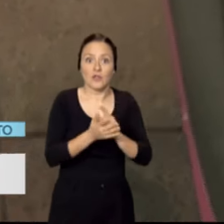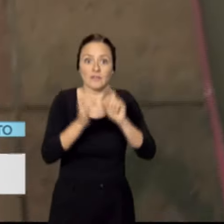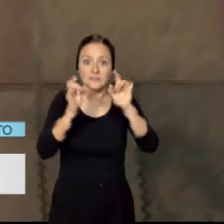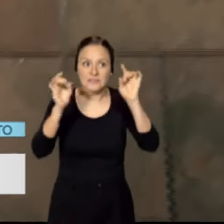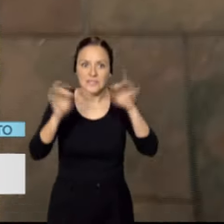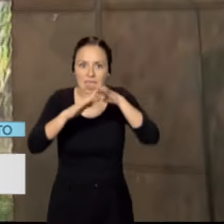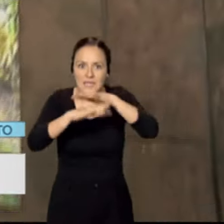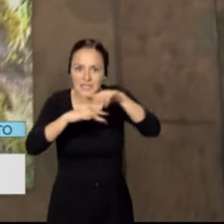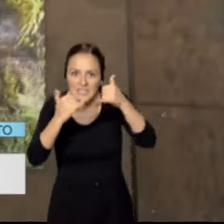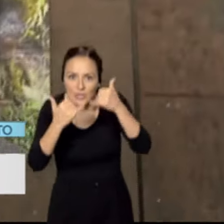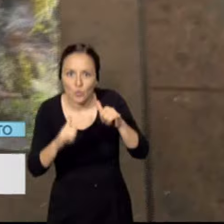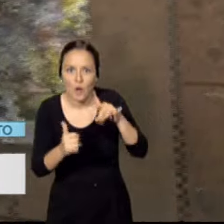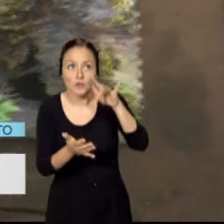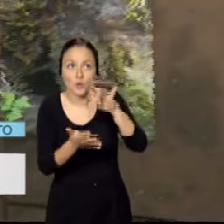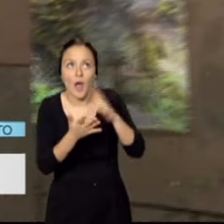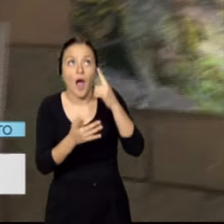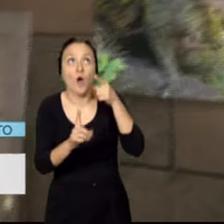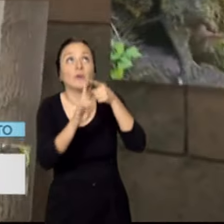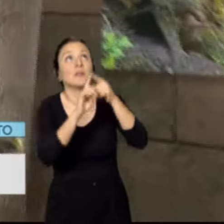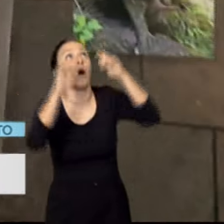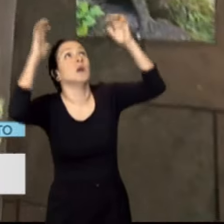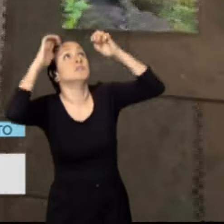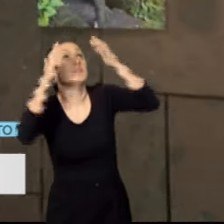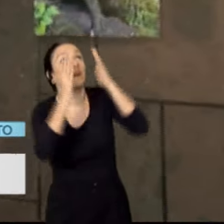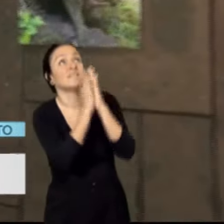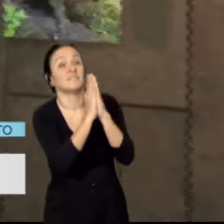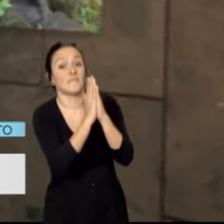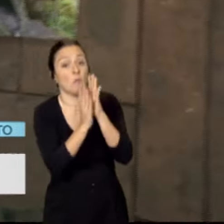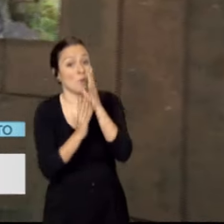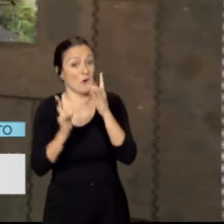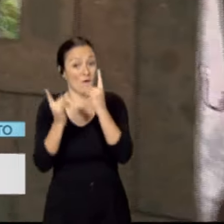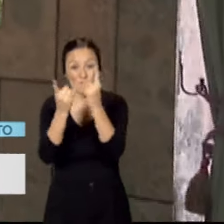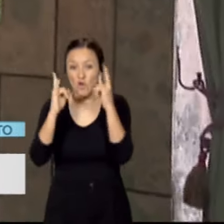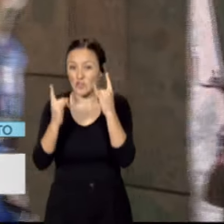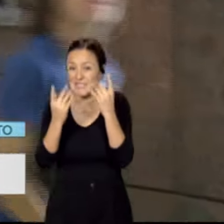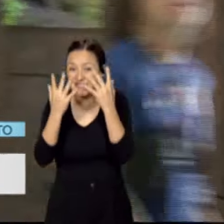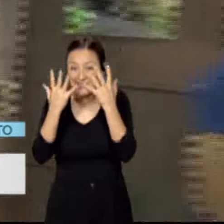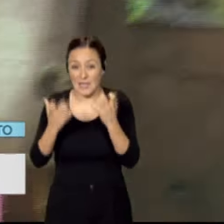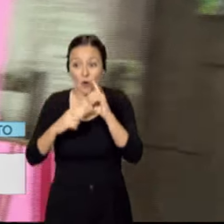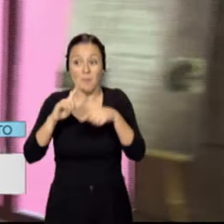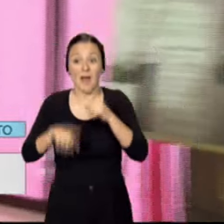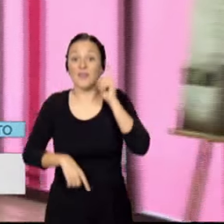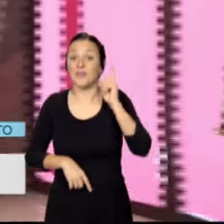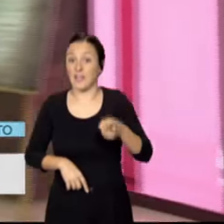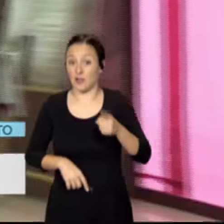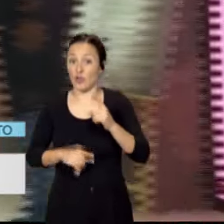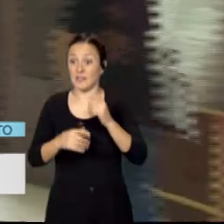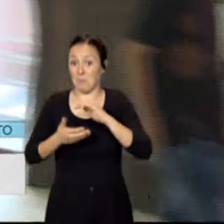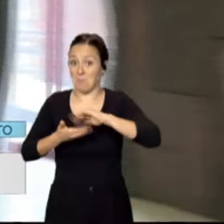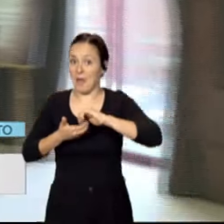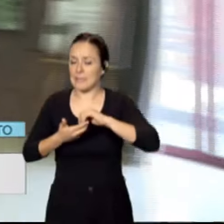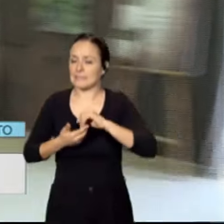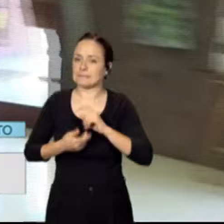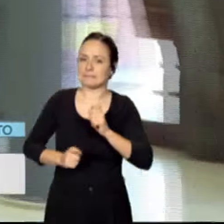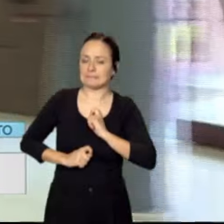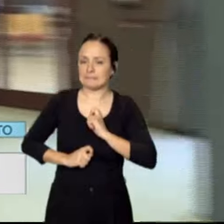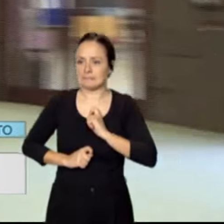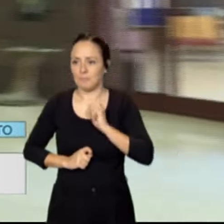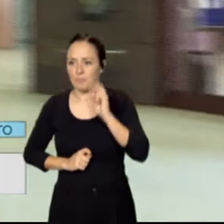tenemos que hacer porque el bosque está bastante seco y los directores del parque garon están bastante preocupados por esta